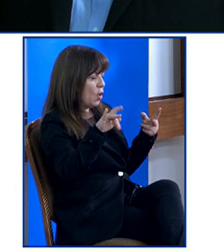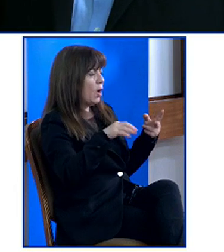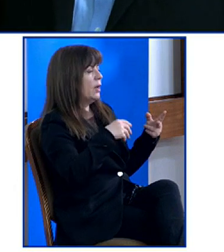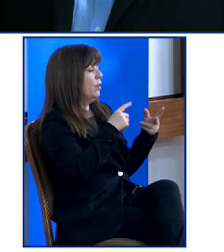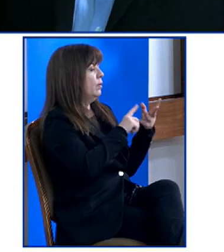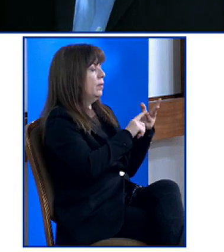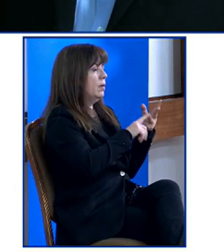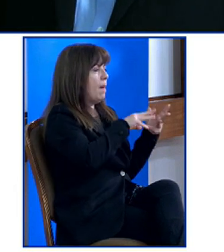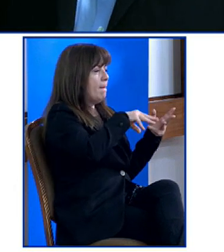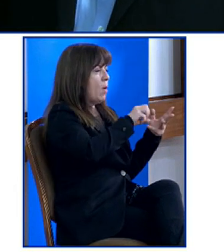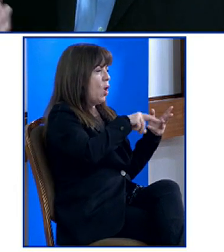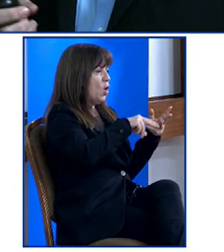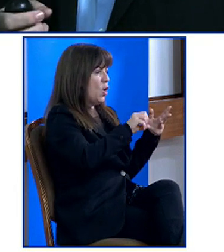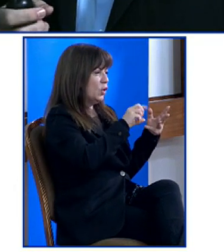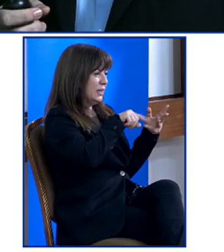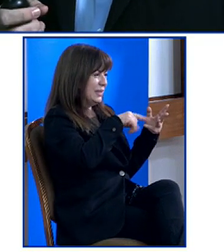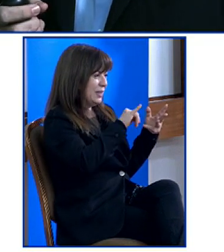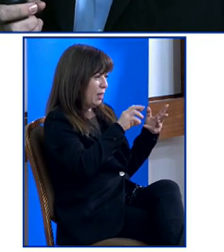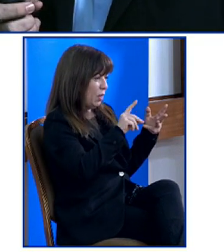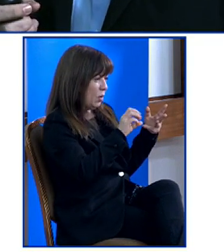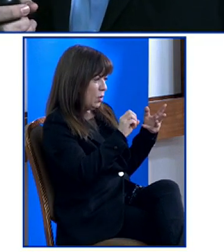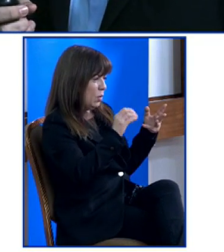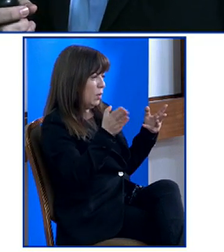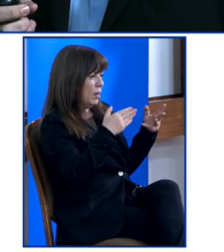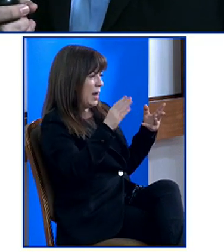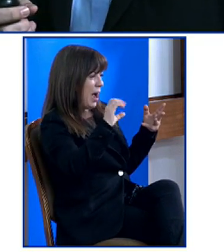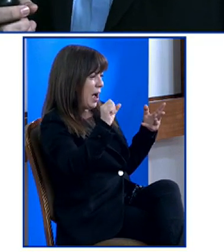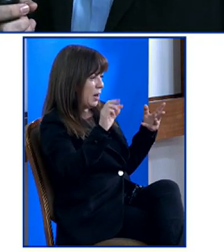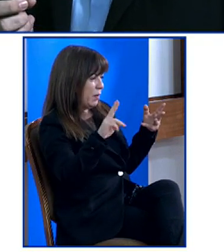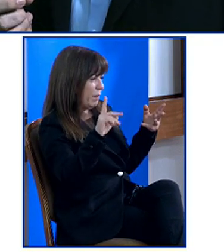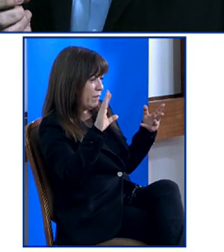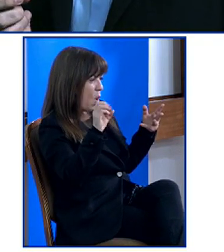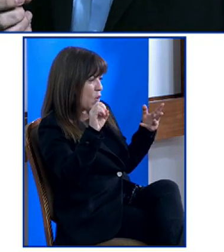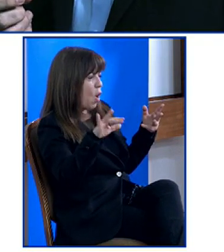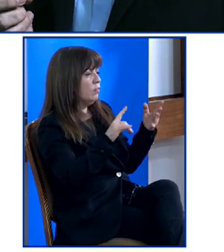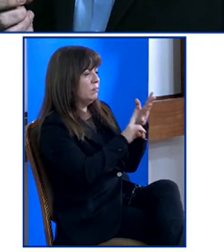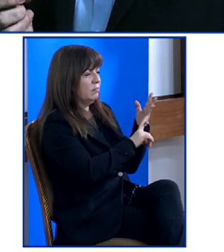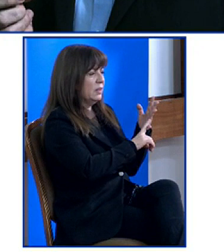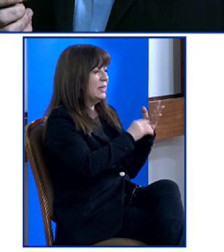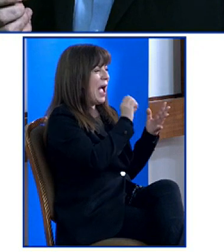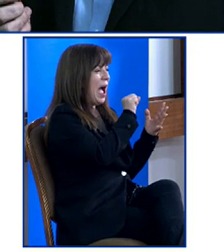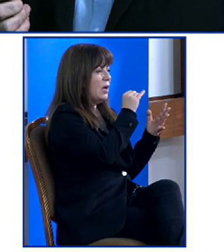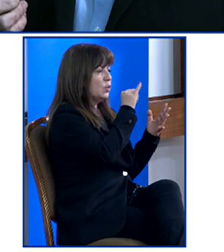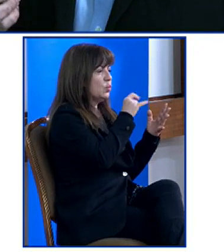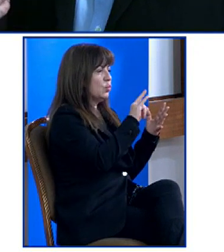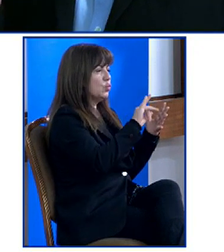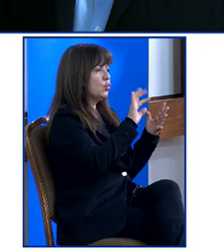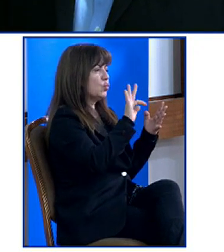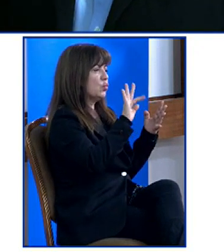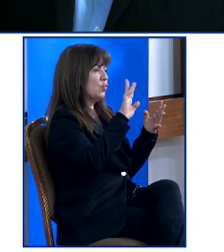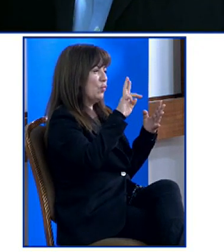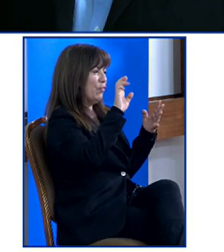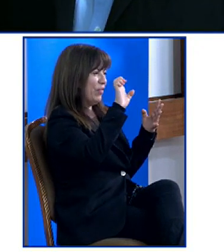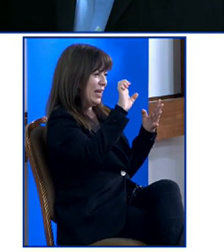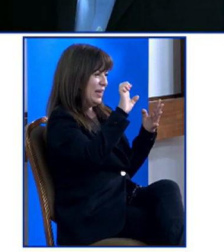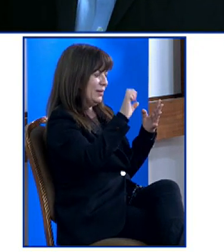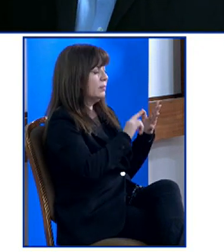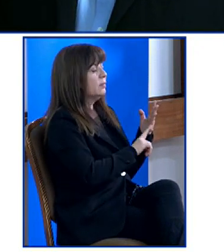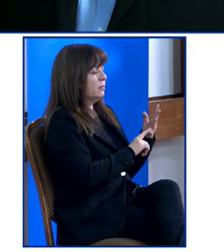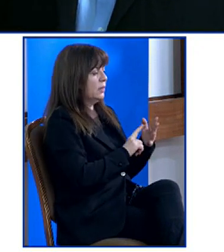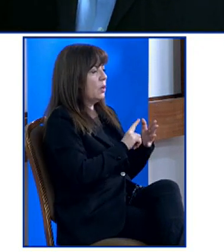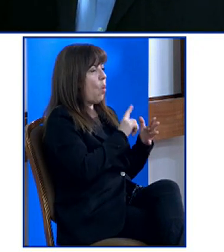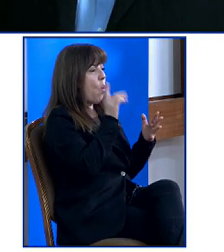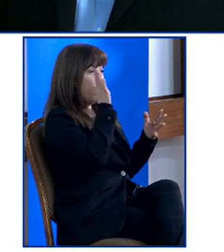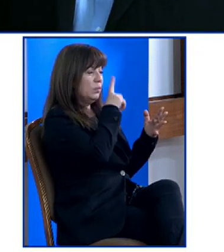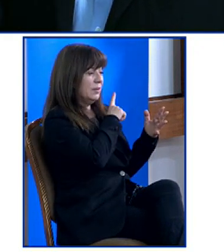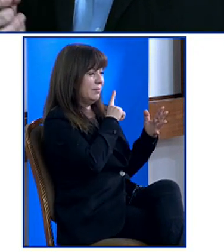de carbono y, más recientemente, el dióxido de azufre. Y en la